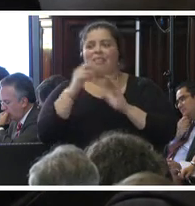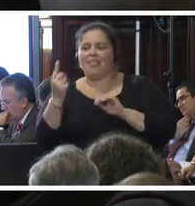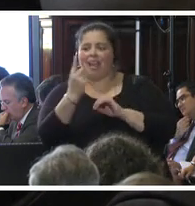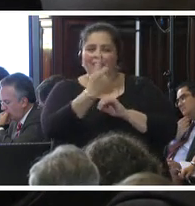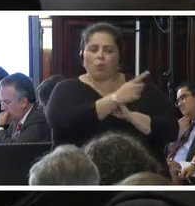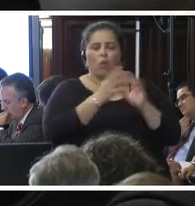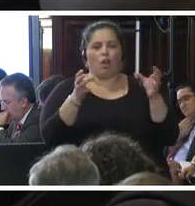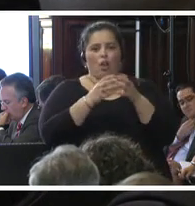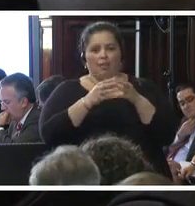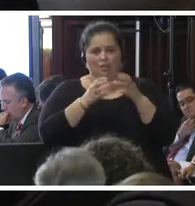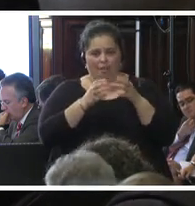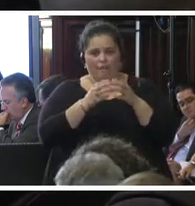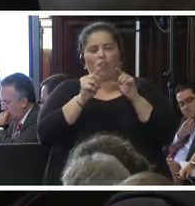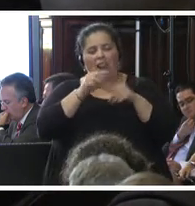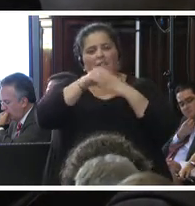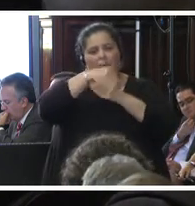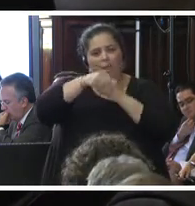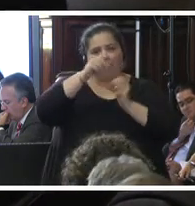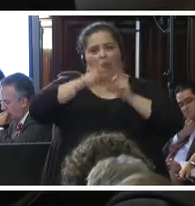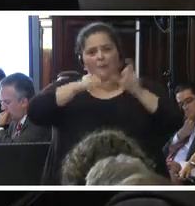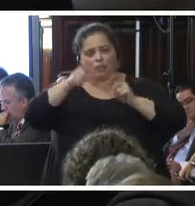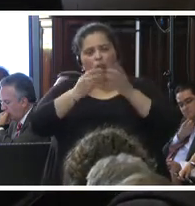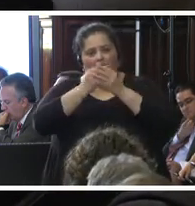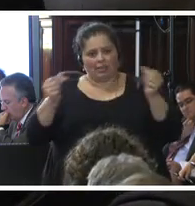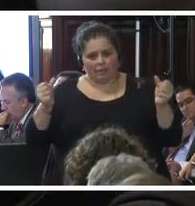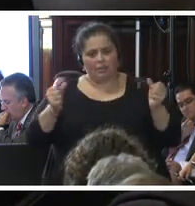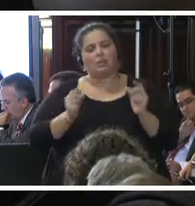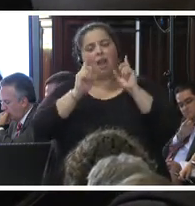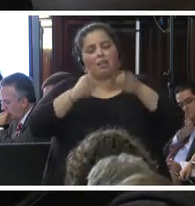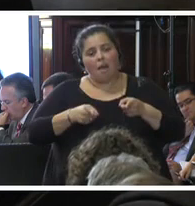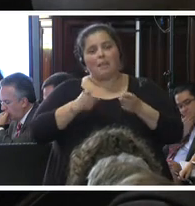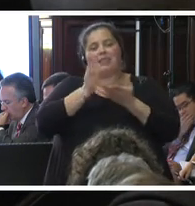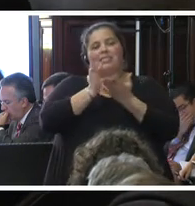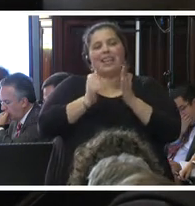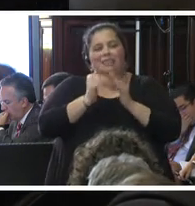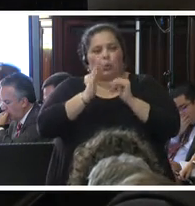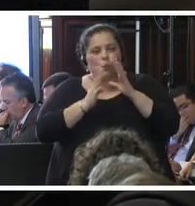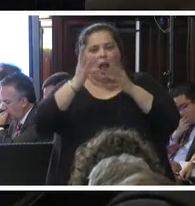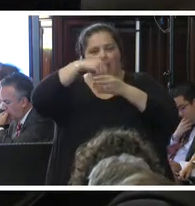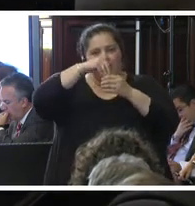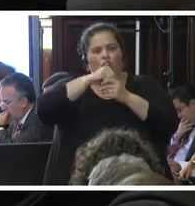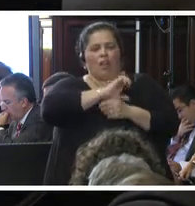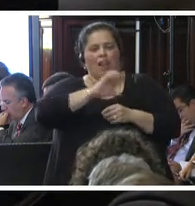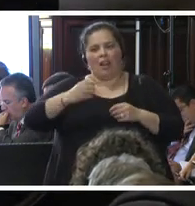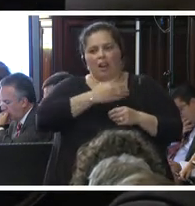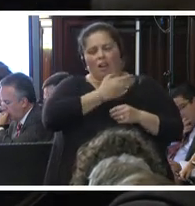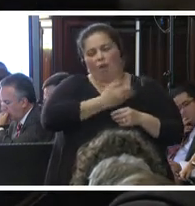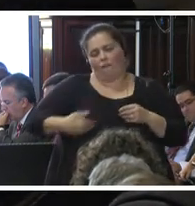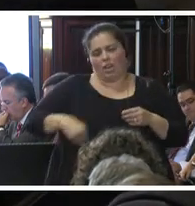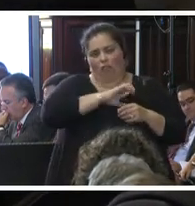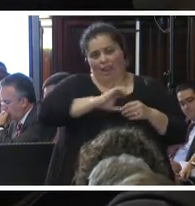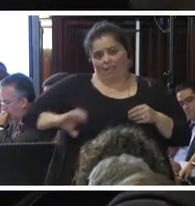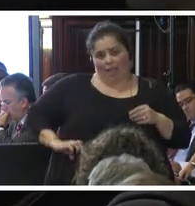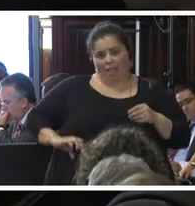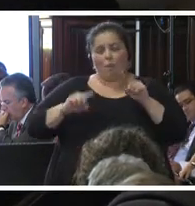colectivos de las familias de personas desaparecidas y estructura del gobierno del estado para poder compaginar este